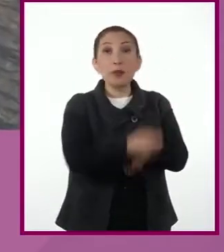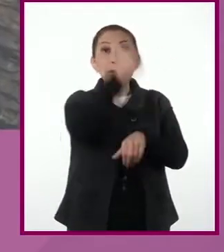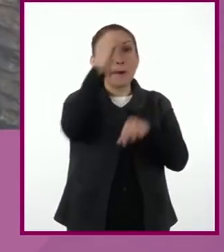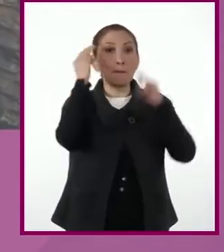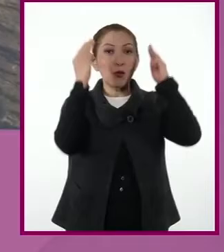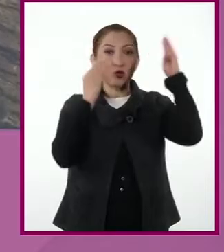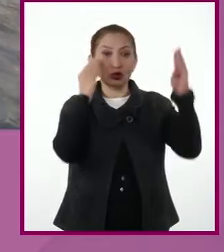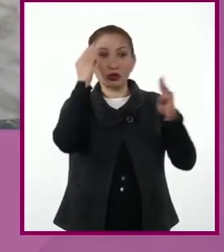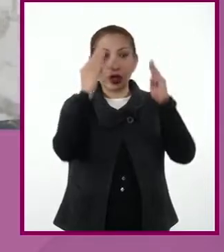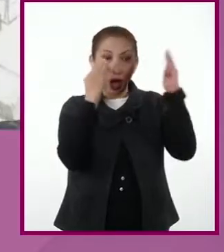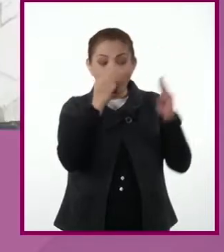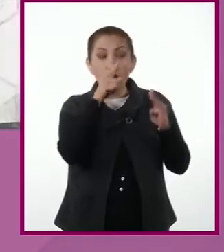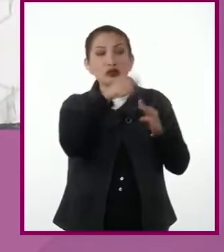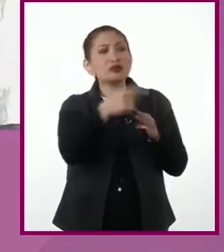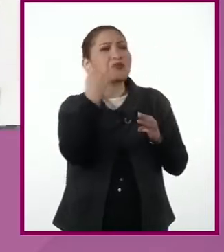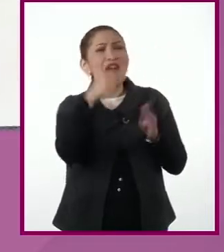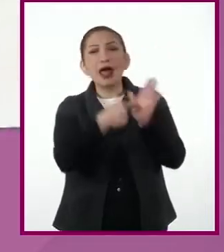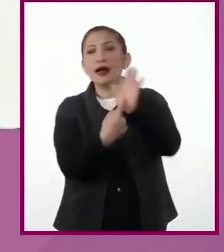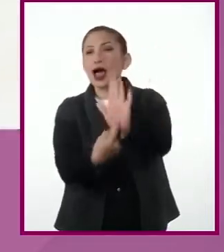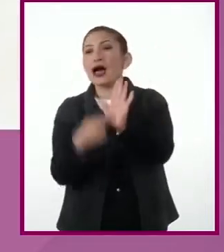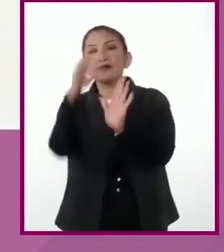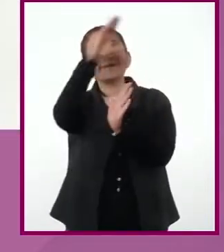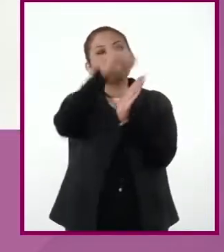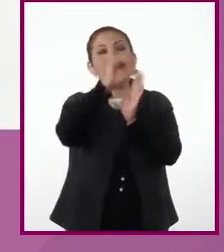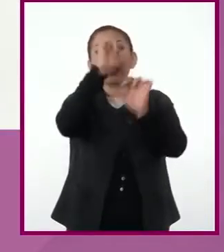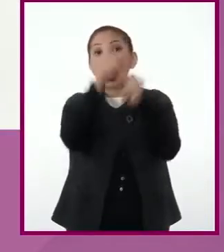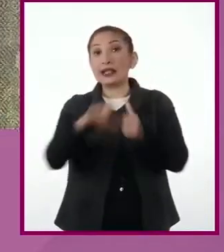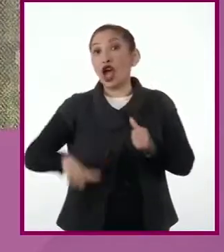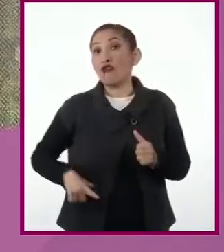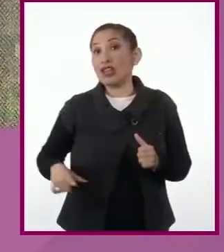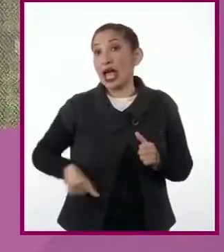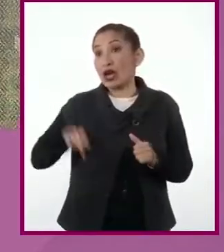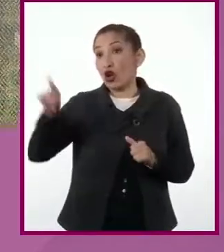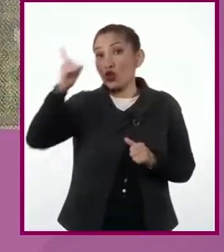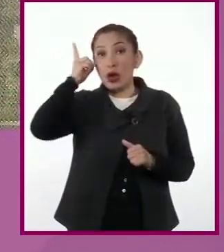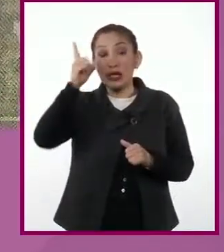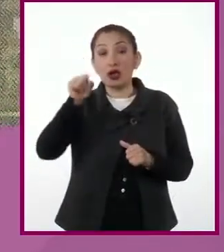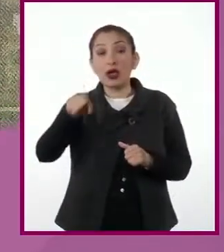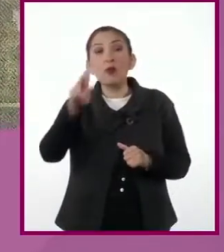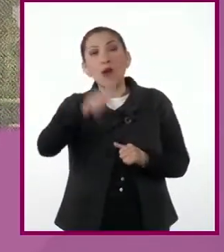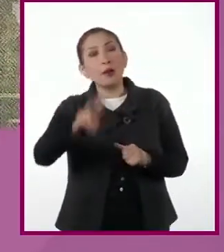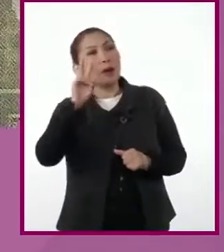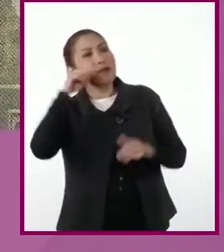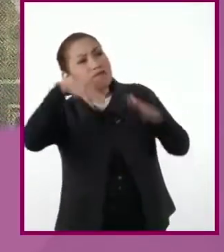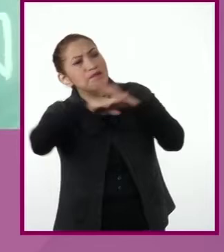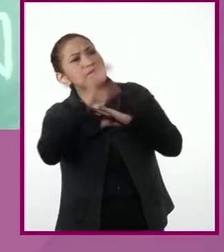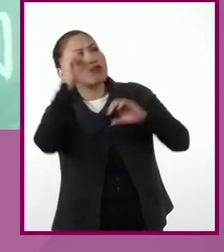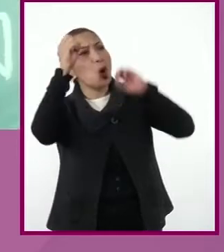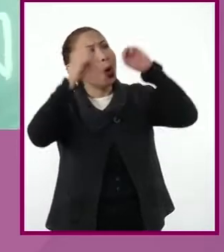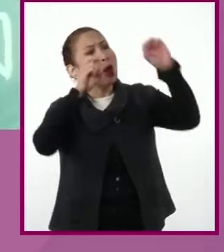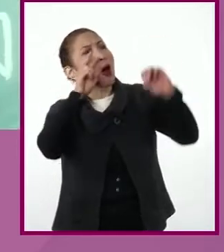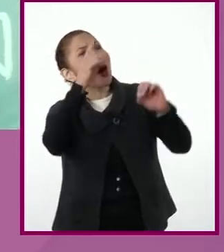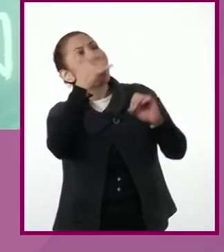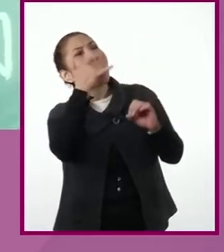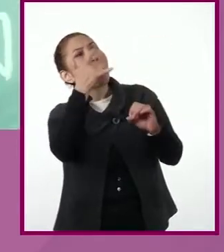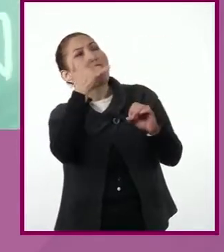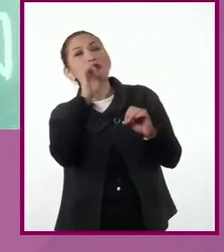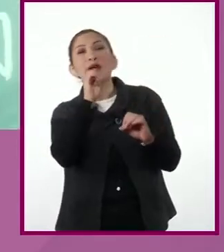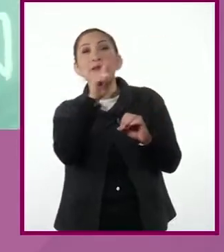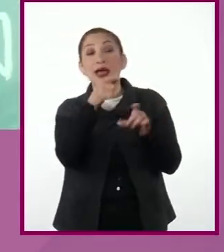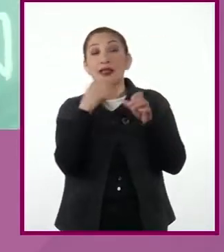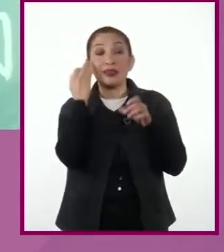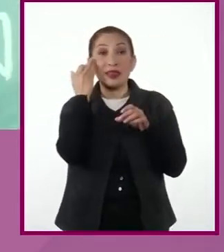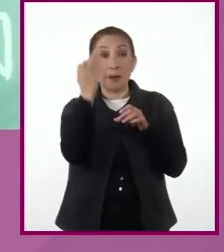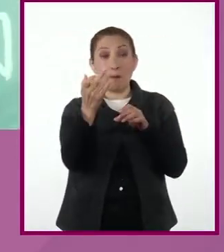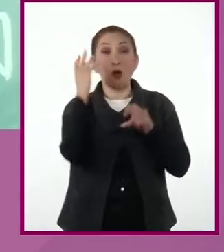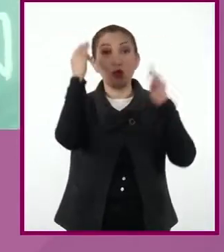museo. Su función era exhibir la colección de arte del gobierno, así el pueblo podía disfrutar las obras, y al mismo tiempo el museo